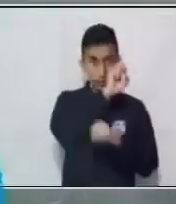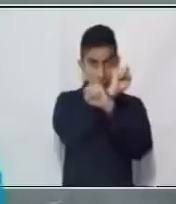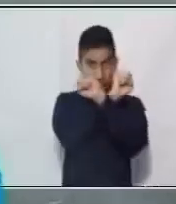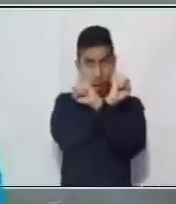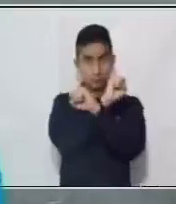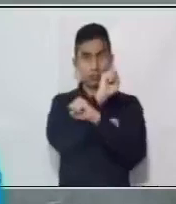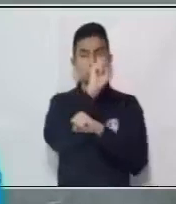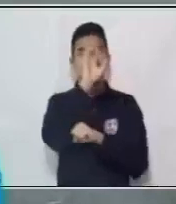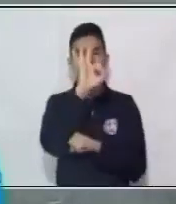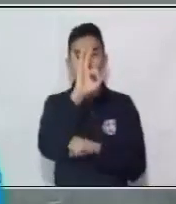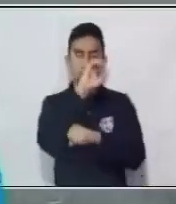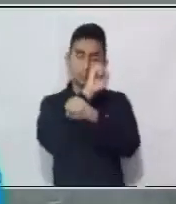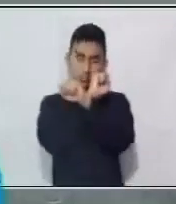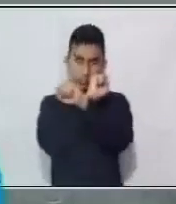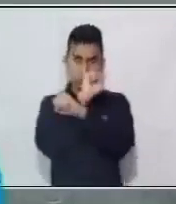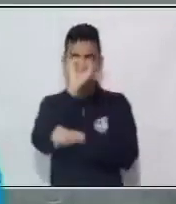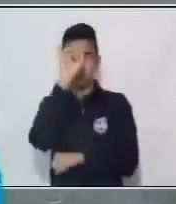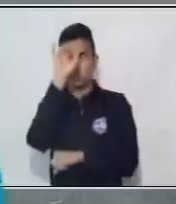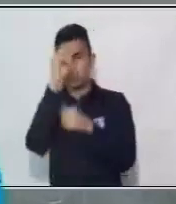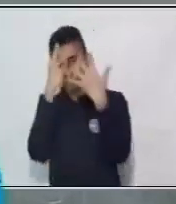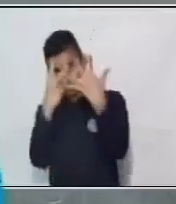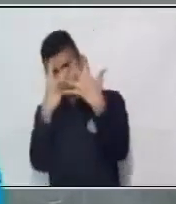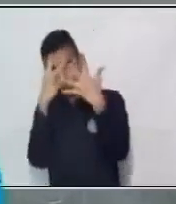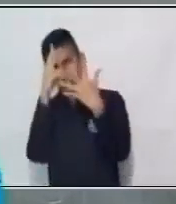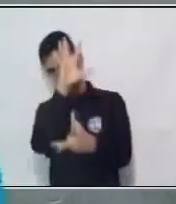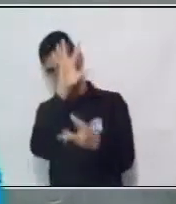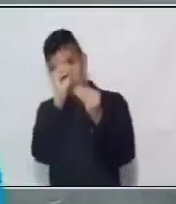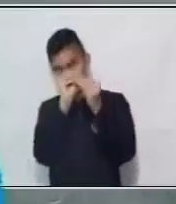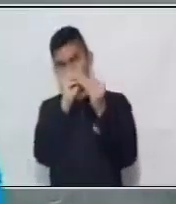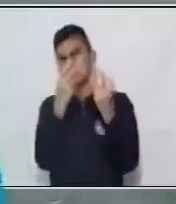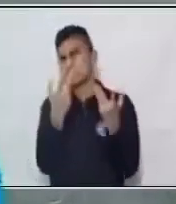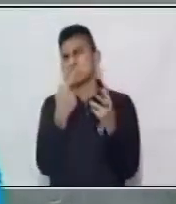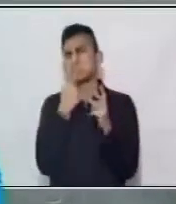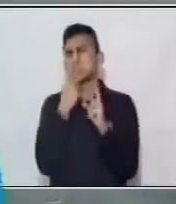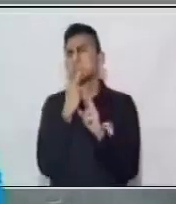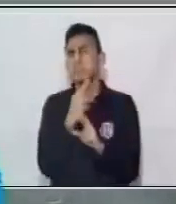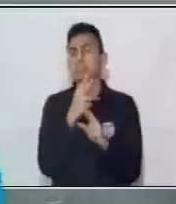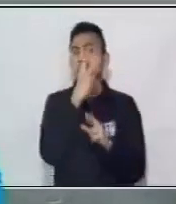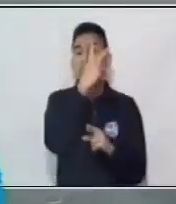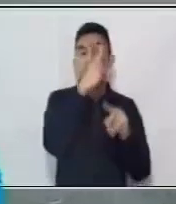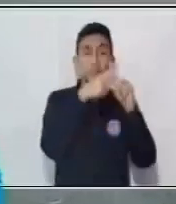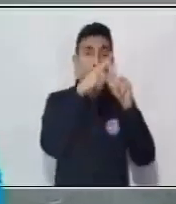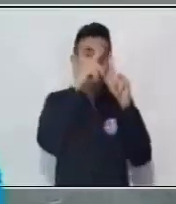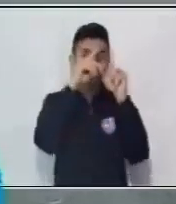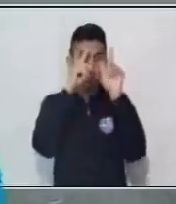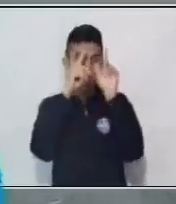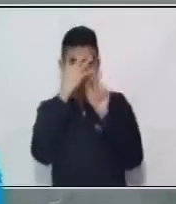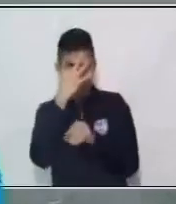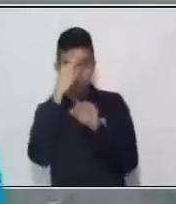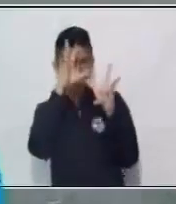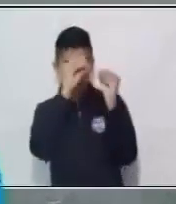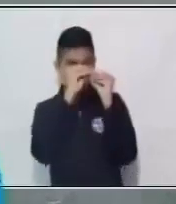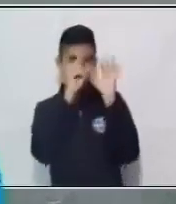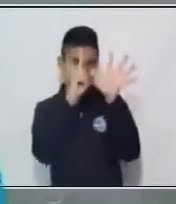2 por 3 por 7. 2 por 3, 6. Y 6 por